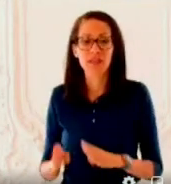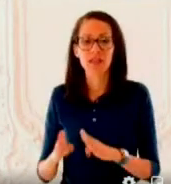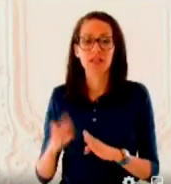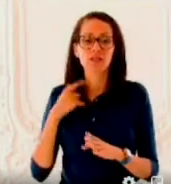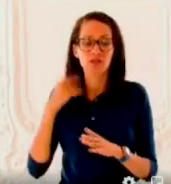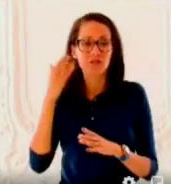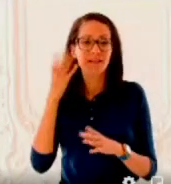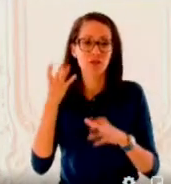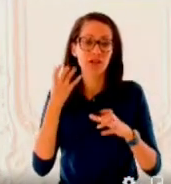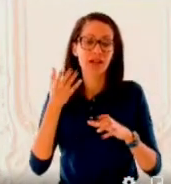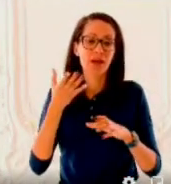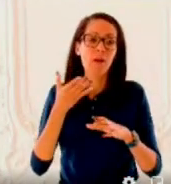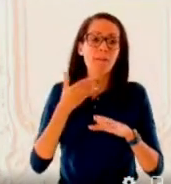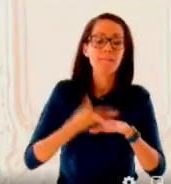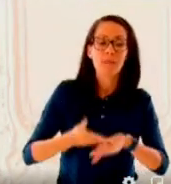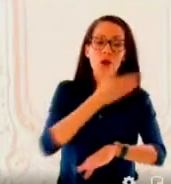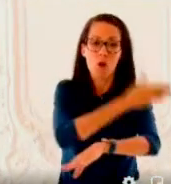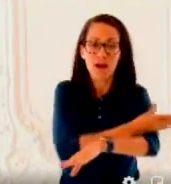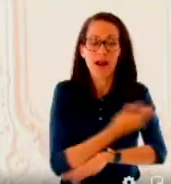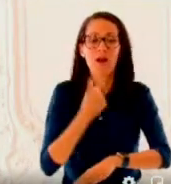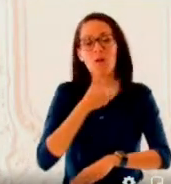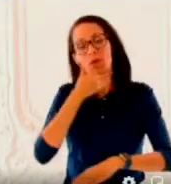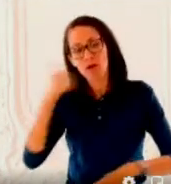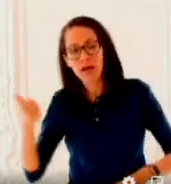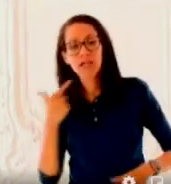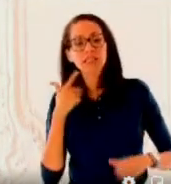mejorar esa comunicación,